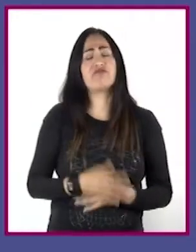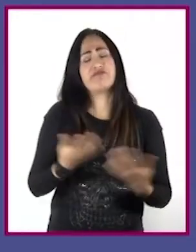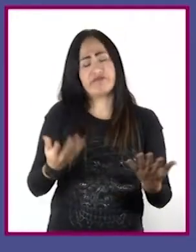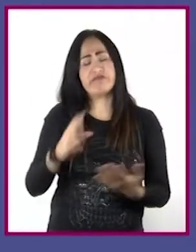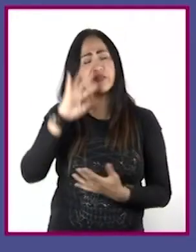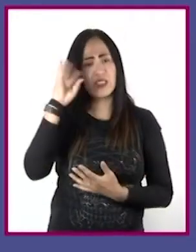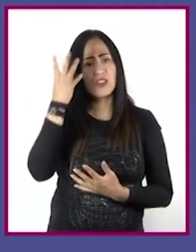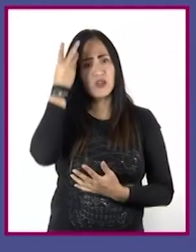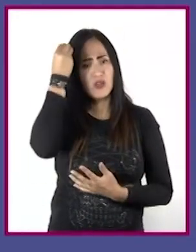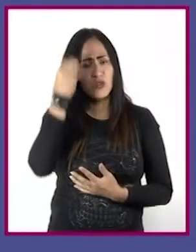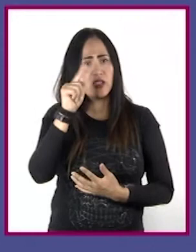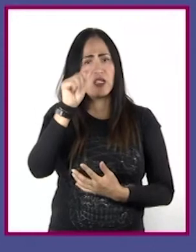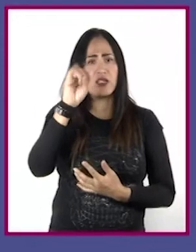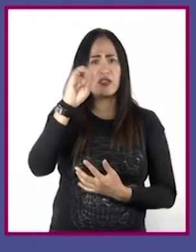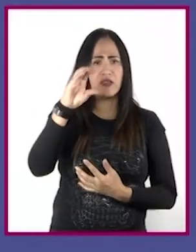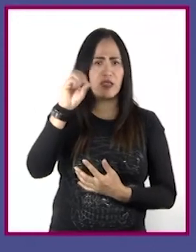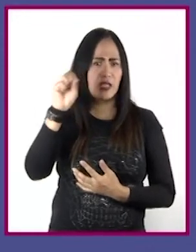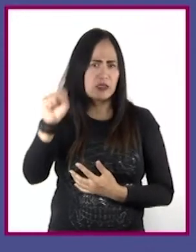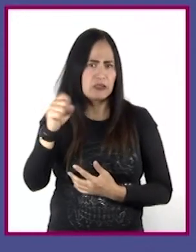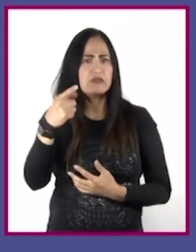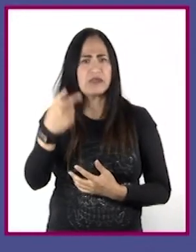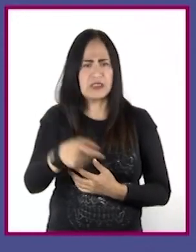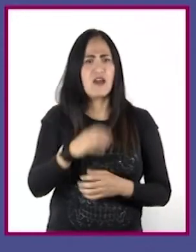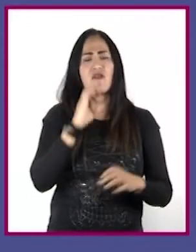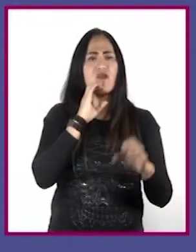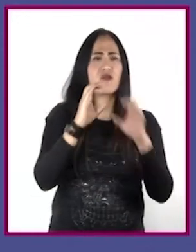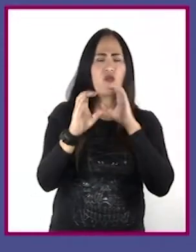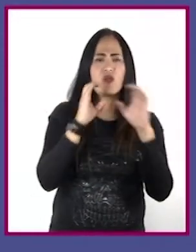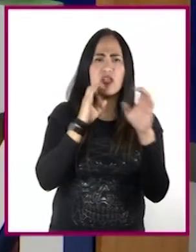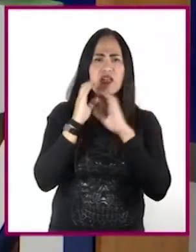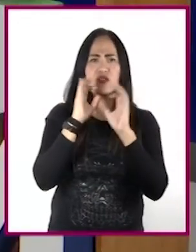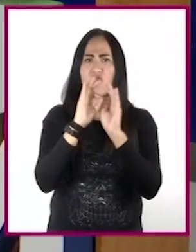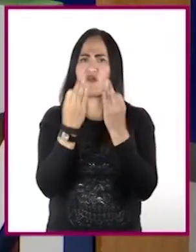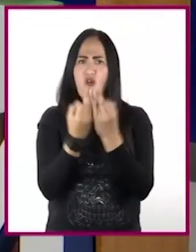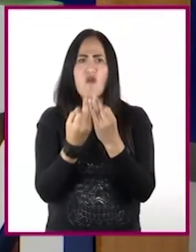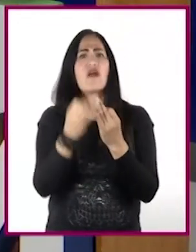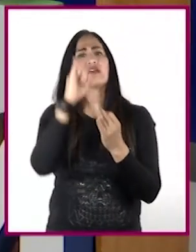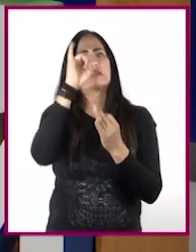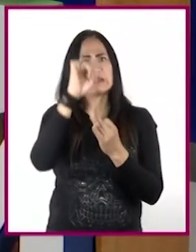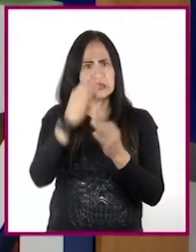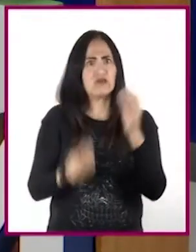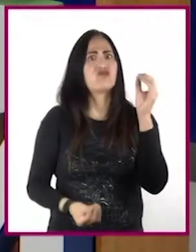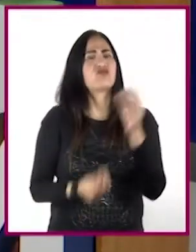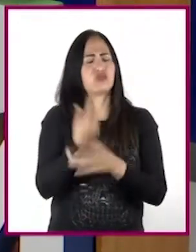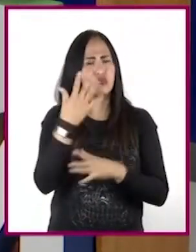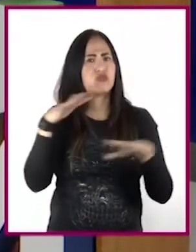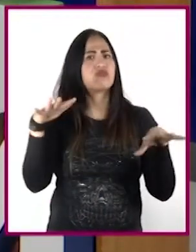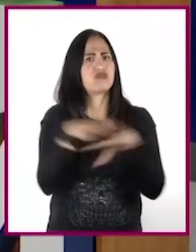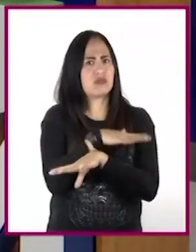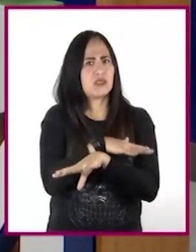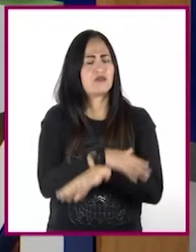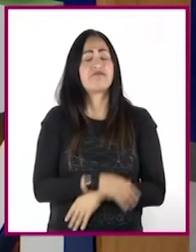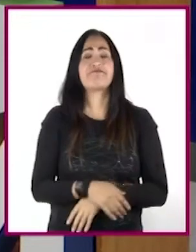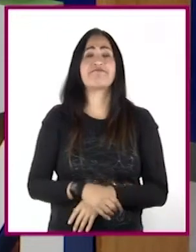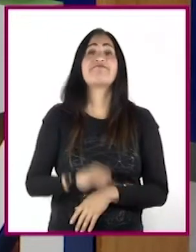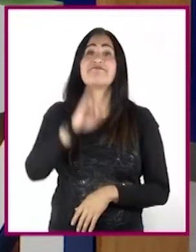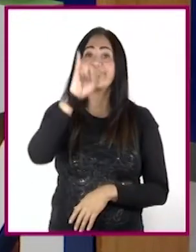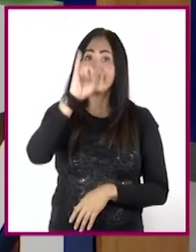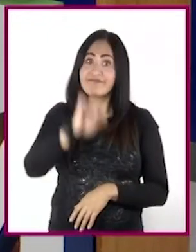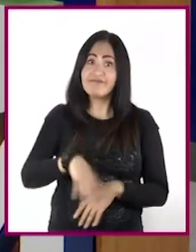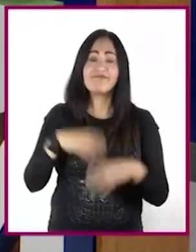de la información han revolucionado los medios de comunicación. ¡Wow! Iniciaste con un tema, además de